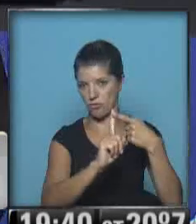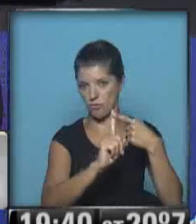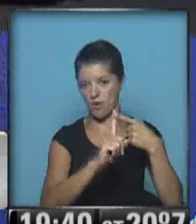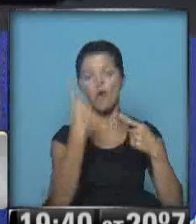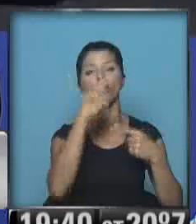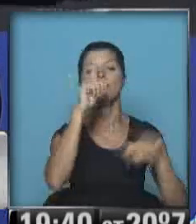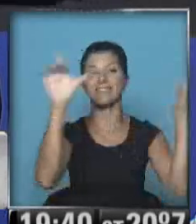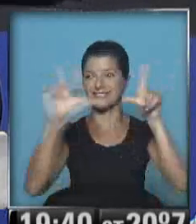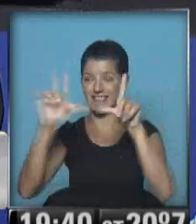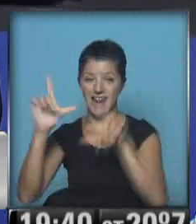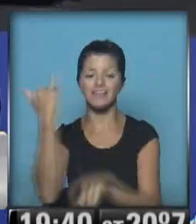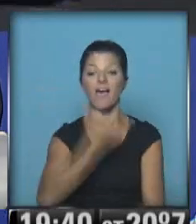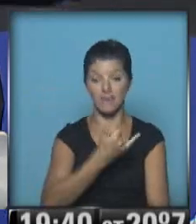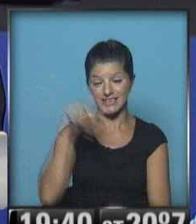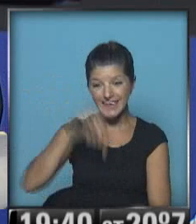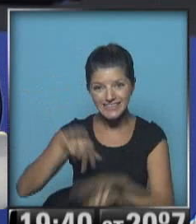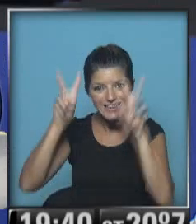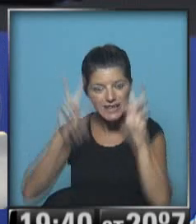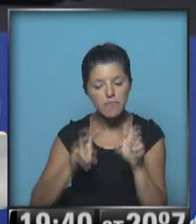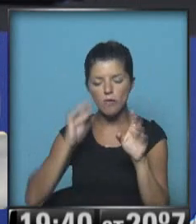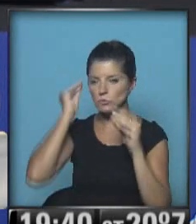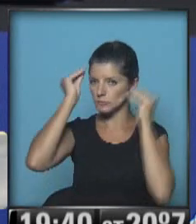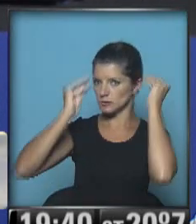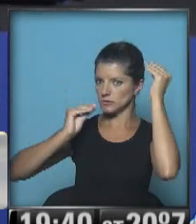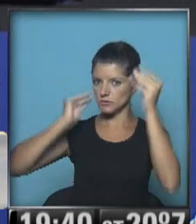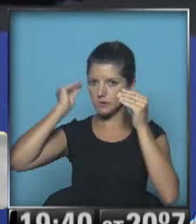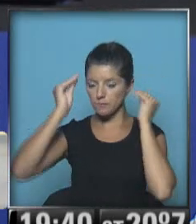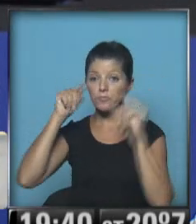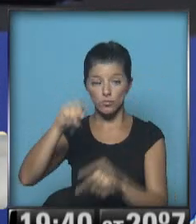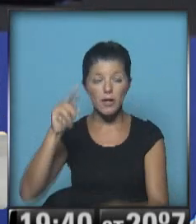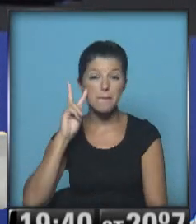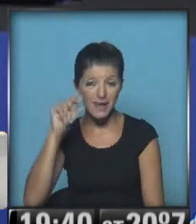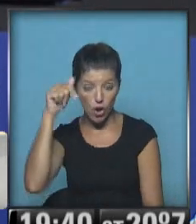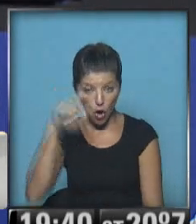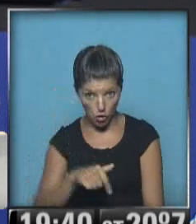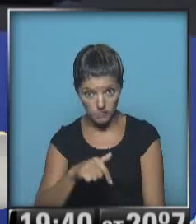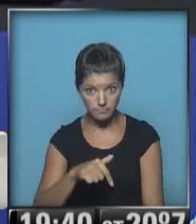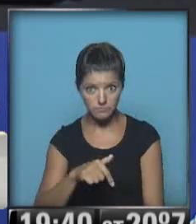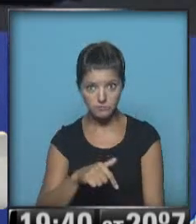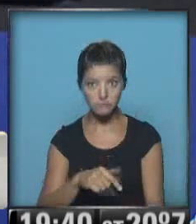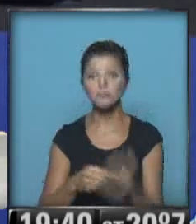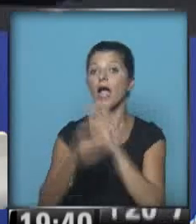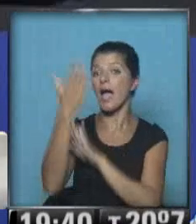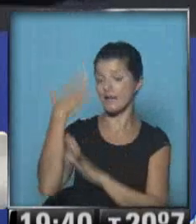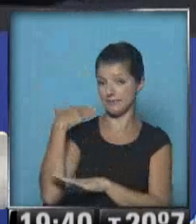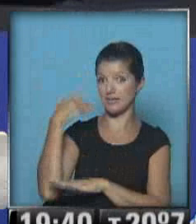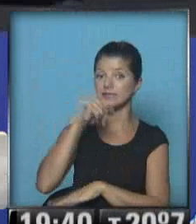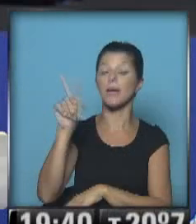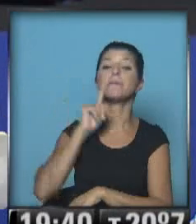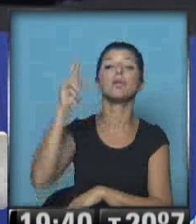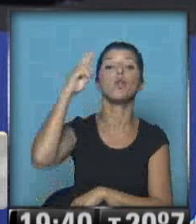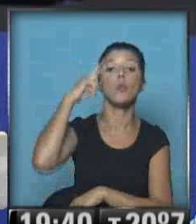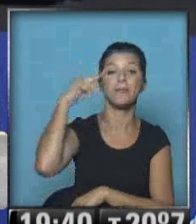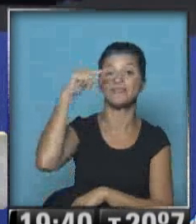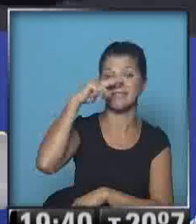canales este tema fue preocupación constante si ustedes revisan hoy lo que hizo amnistía internacional en el 77 con la